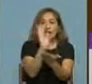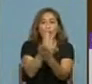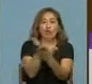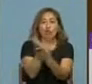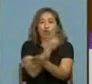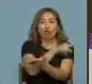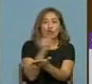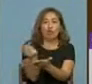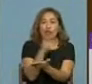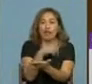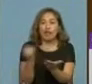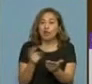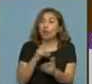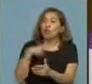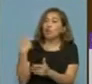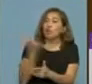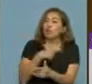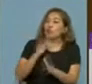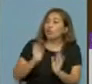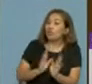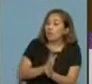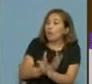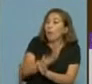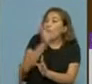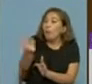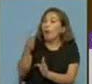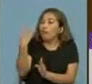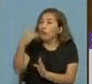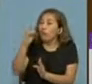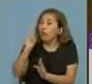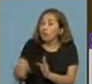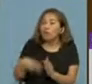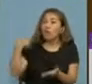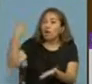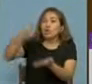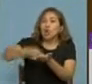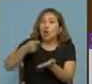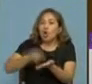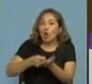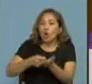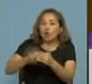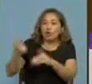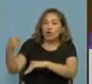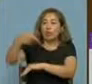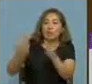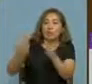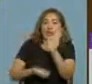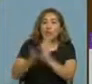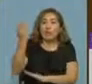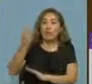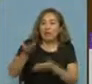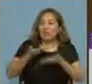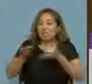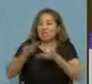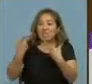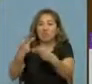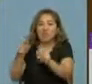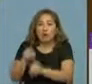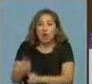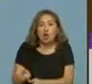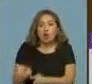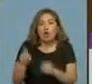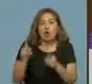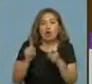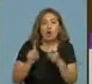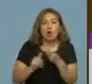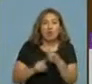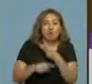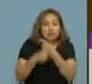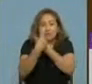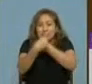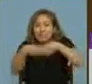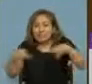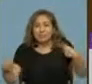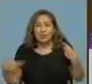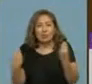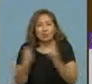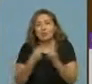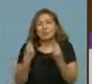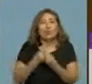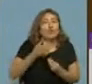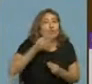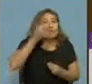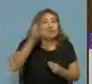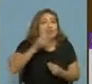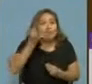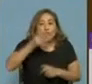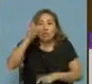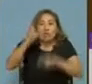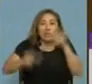¿no? Porque a nosotros también nos discriminan, nos cobran diferente la nafta, no nos atienden. Que hay miles de testimonios